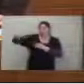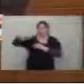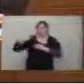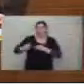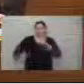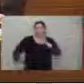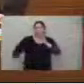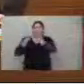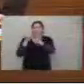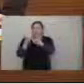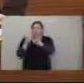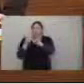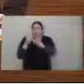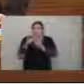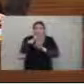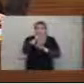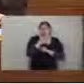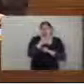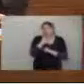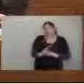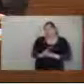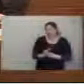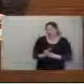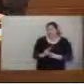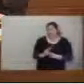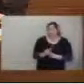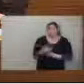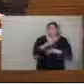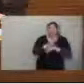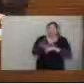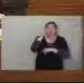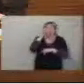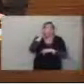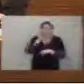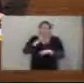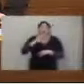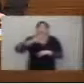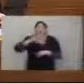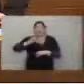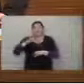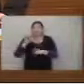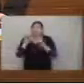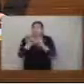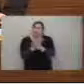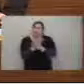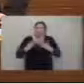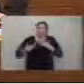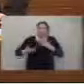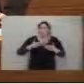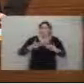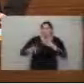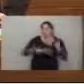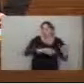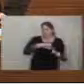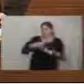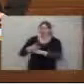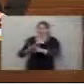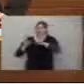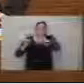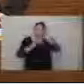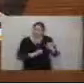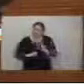ha demostrado aquí, más bien toca de oídas. Mire, la consejera estuvo en Ibias el pasado 18 de marzo y allí defendió la singularidad